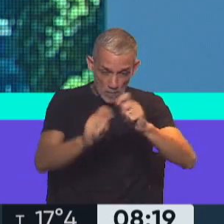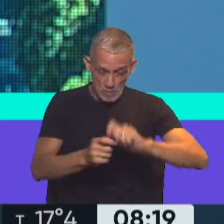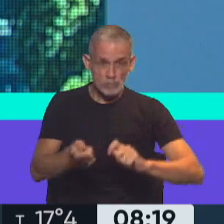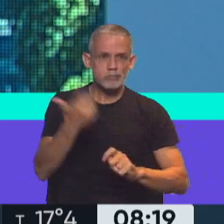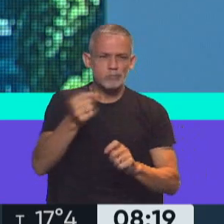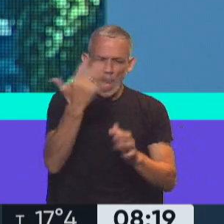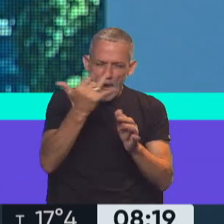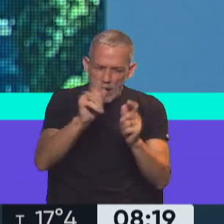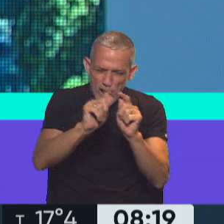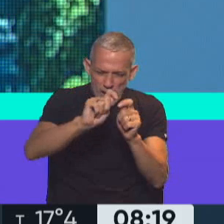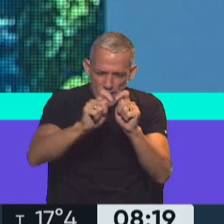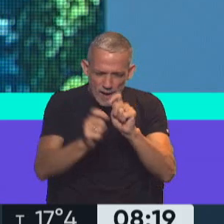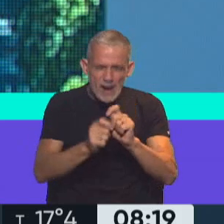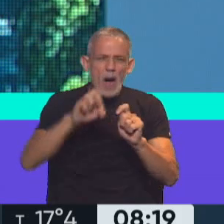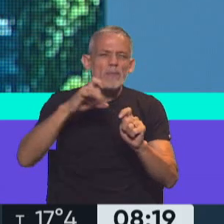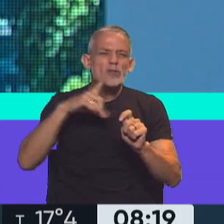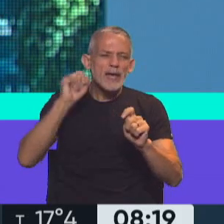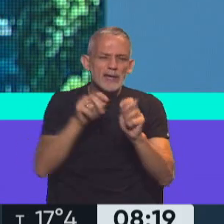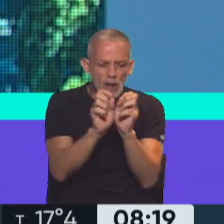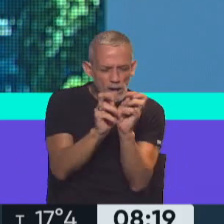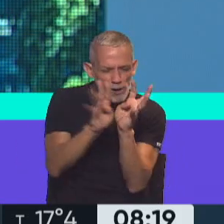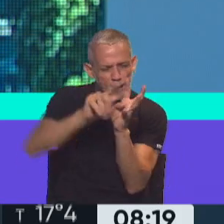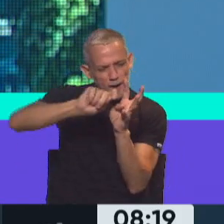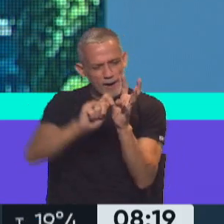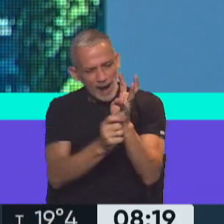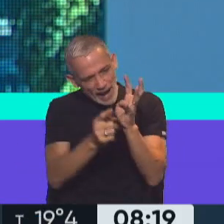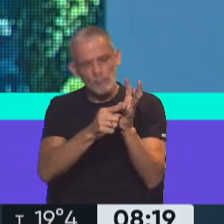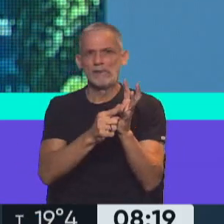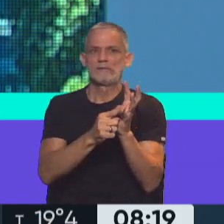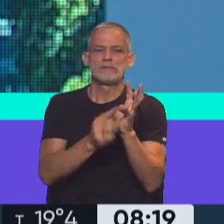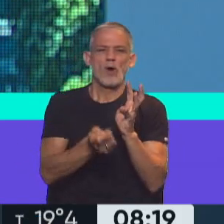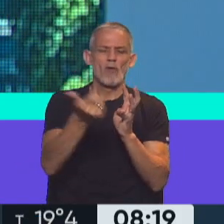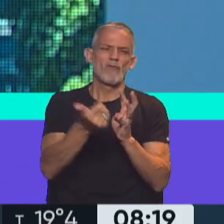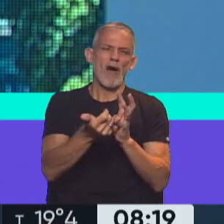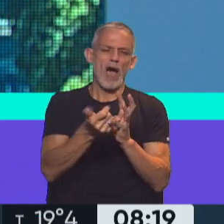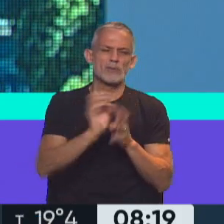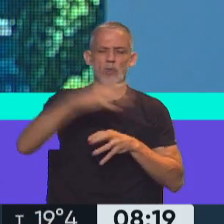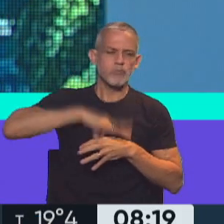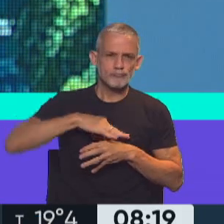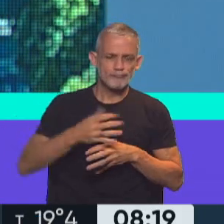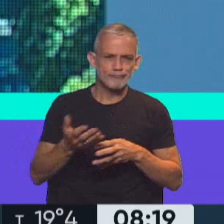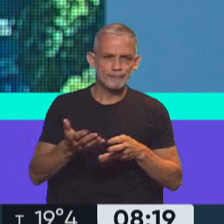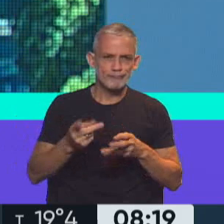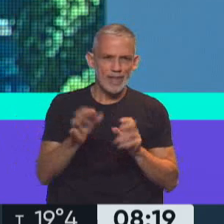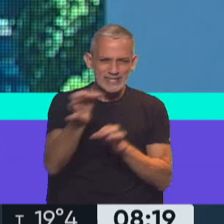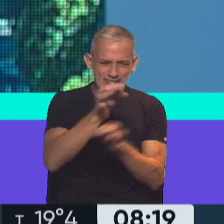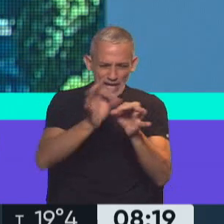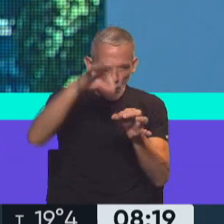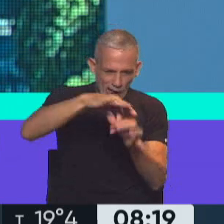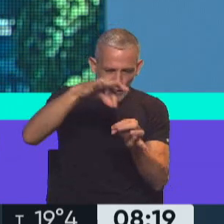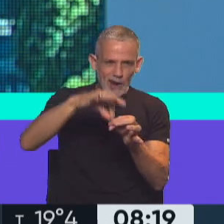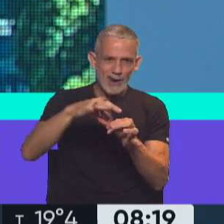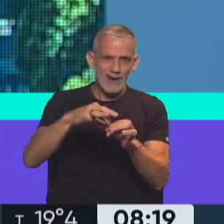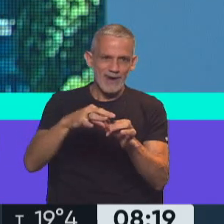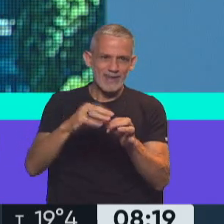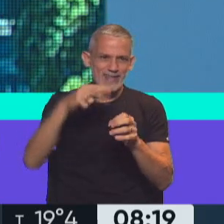de esas mutaciones en la proteína de la espiga hacen que le sea más fácil al virus entrar en las células del